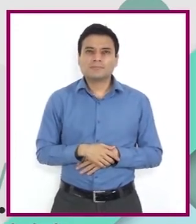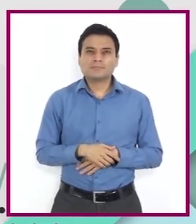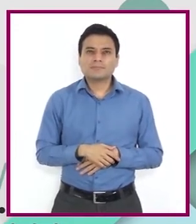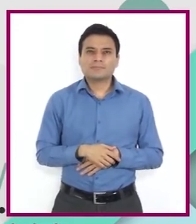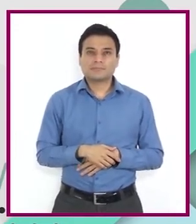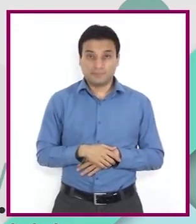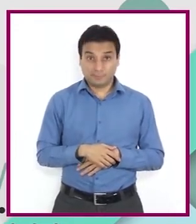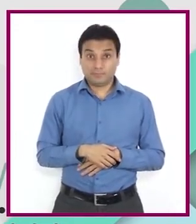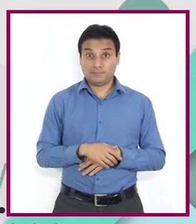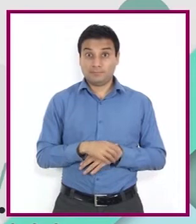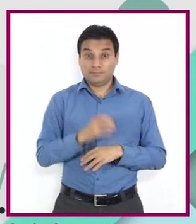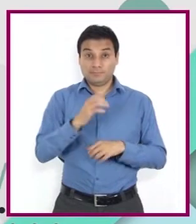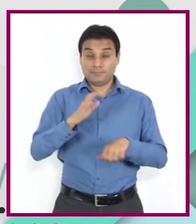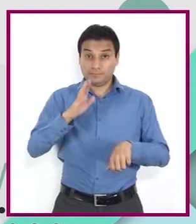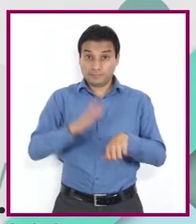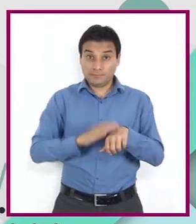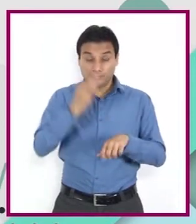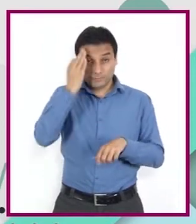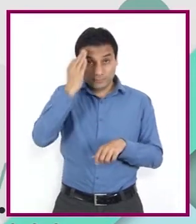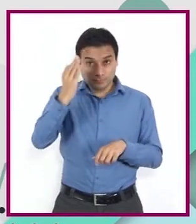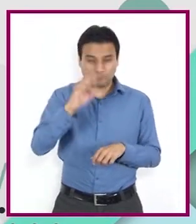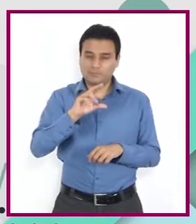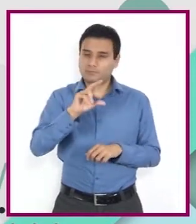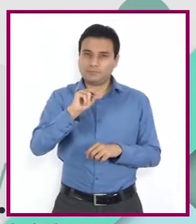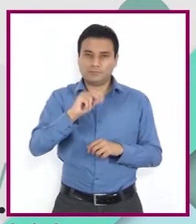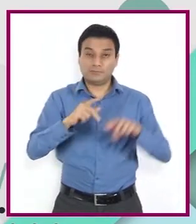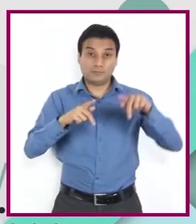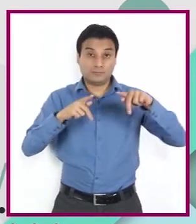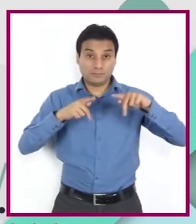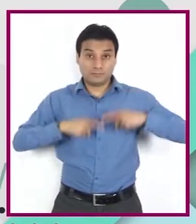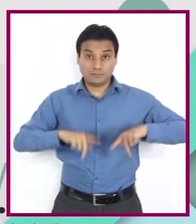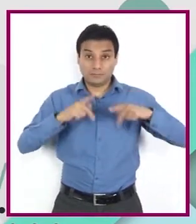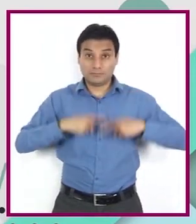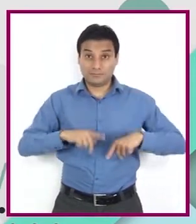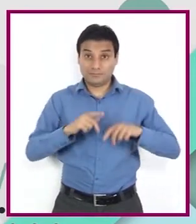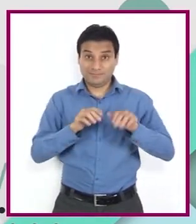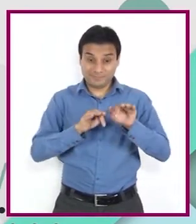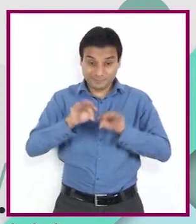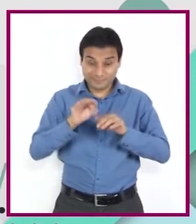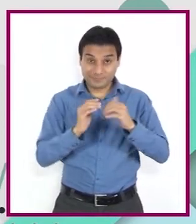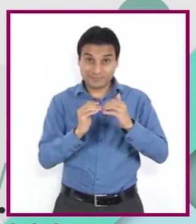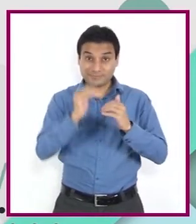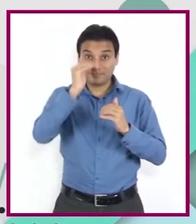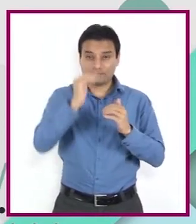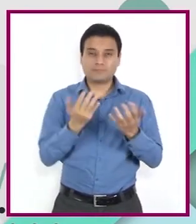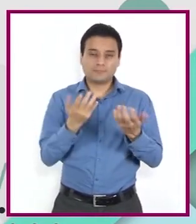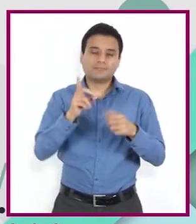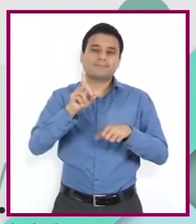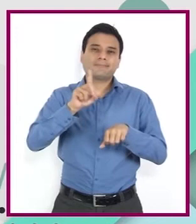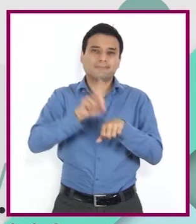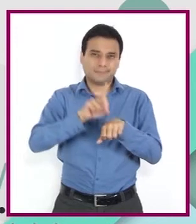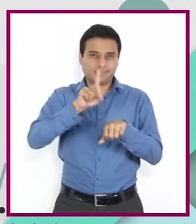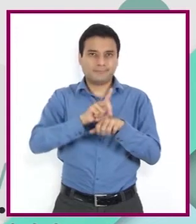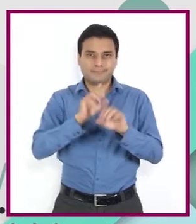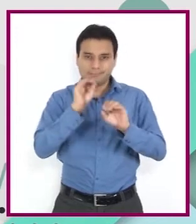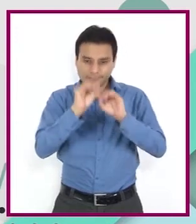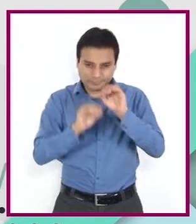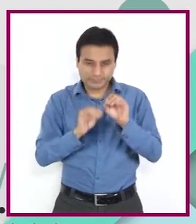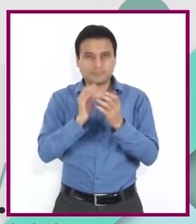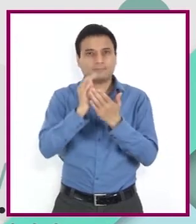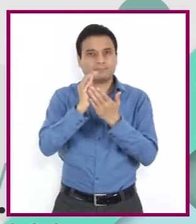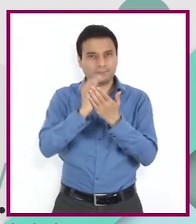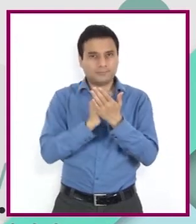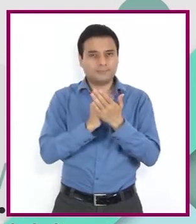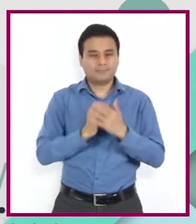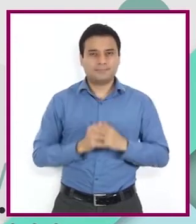no se duplica, porque a mayor número de obreros trabajando, menor es el número de días que tardarán en elaborar un producto,